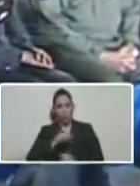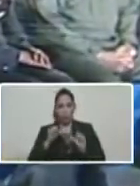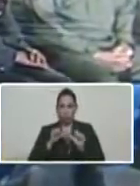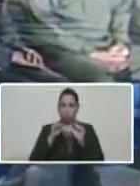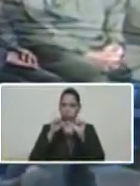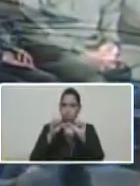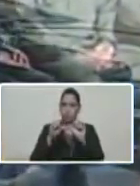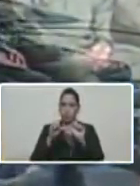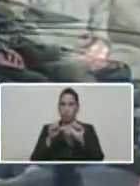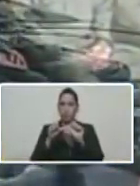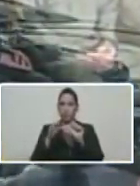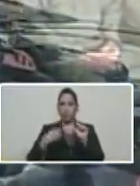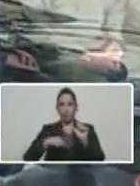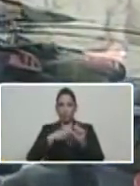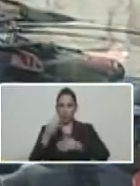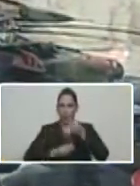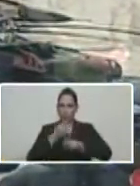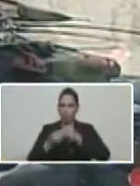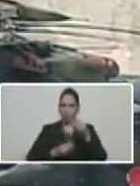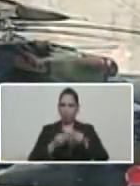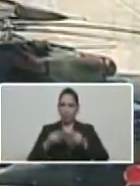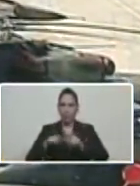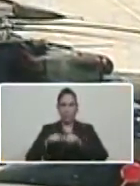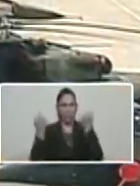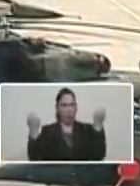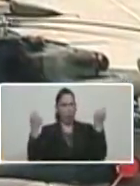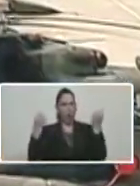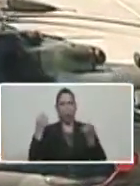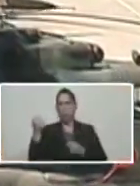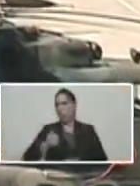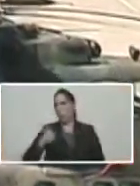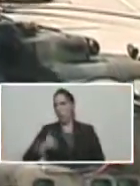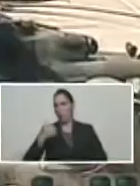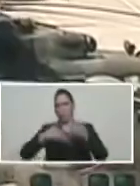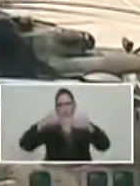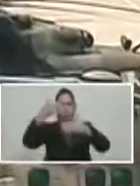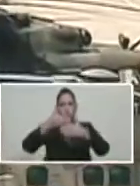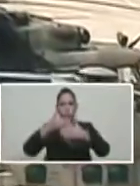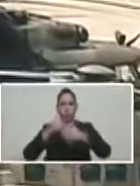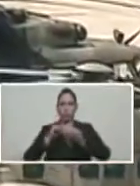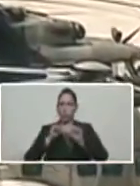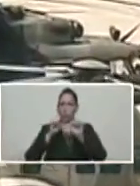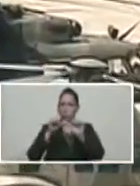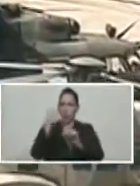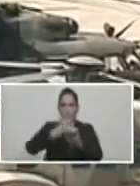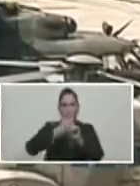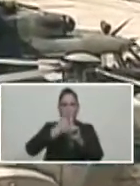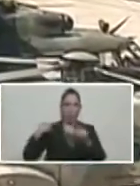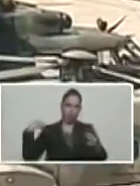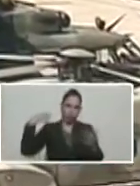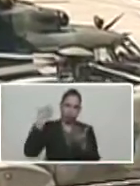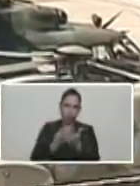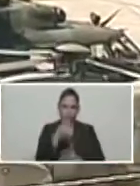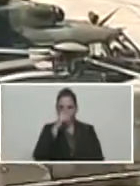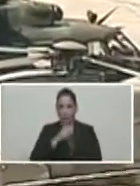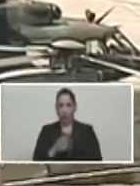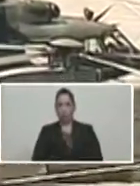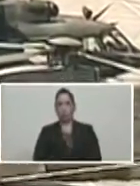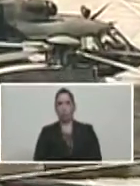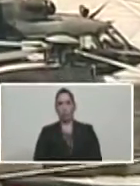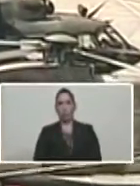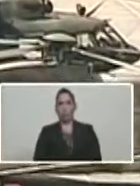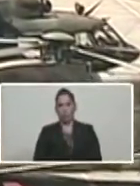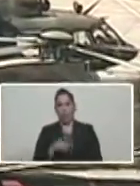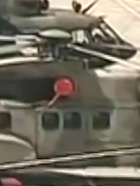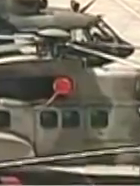con la obligación de vencer cualquier obstáculo que pueda perjudicar o intente hacer desvanecer tantos años de lucha y logros que han costado la vida de tantos